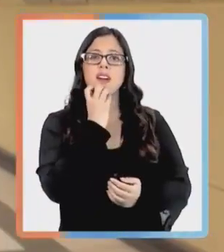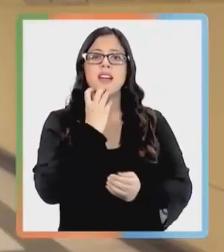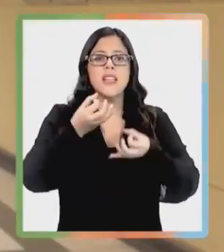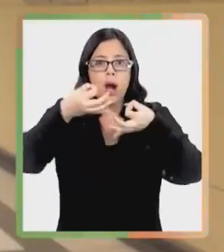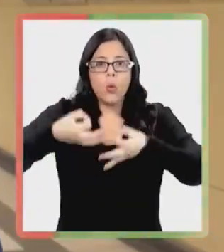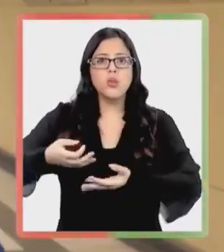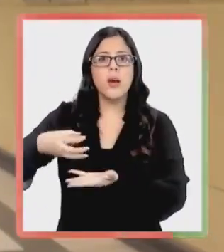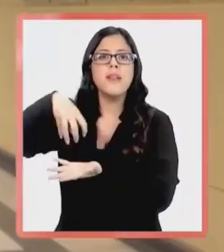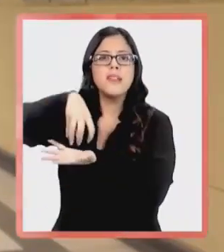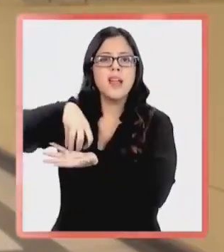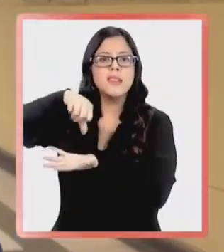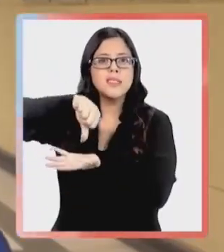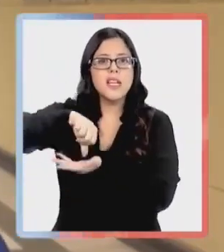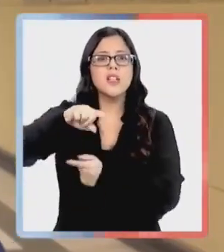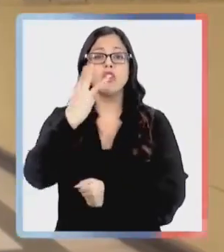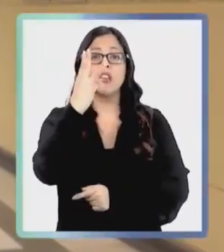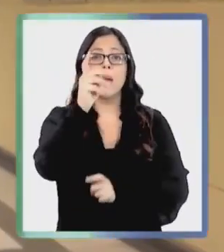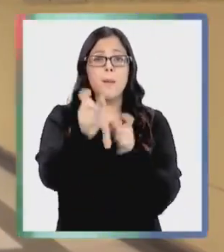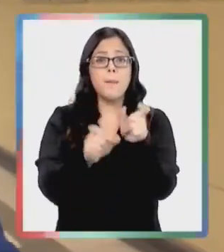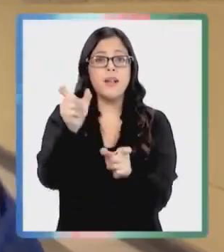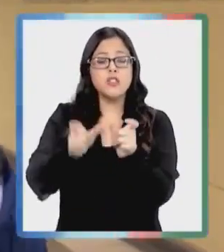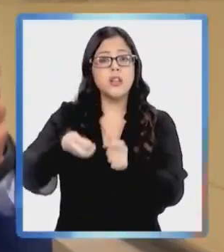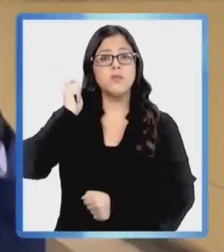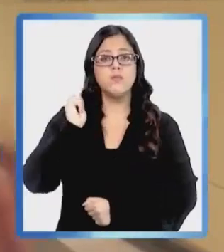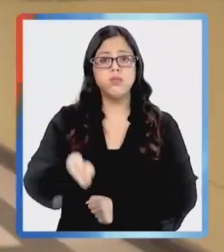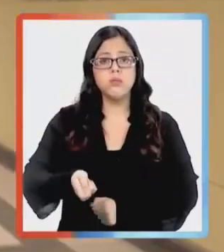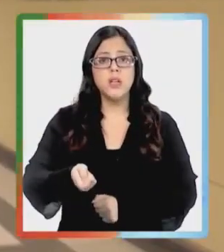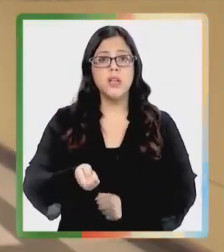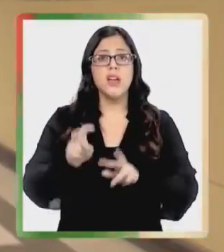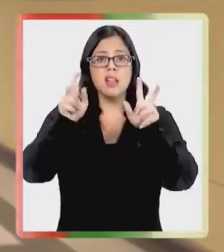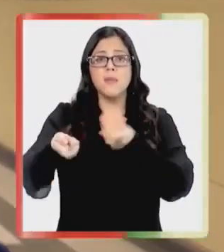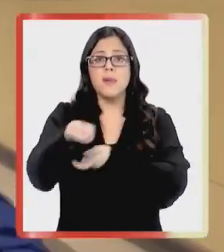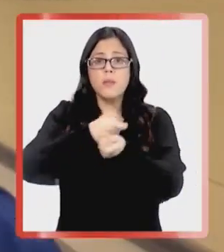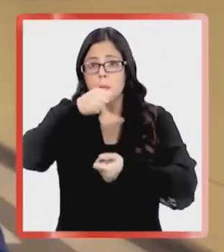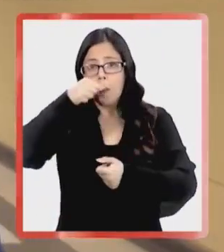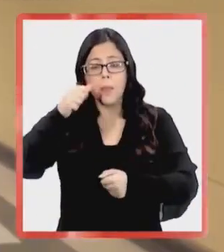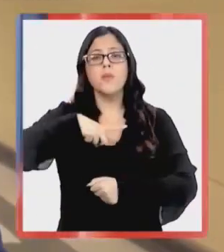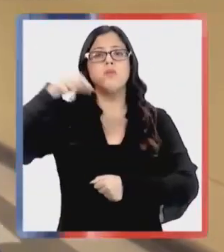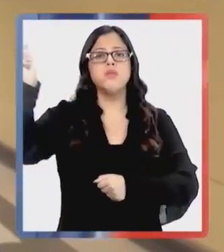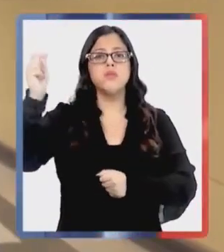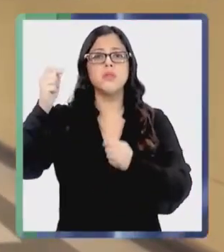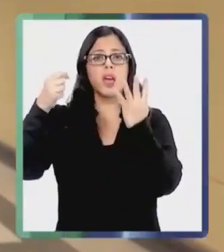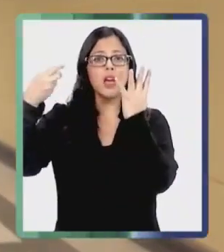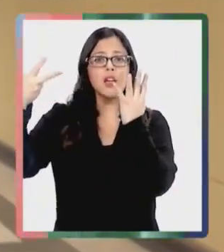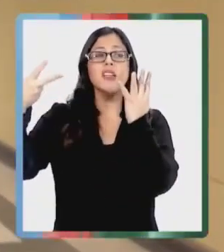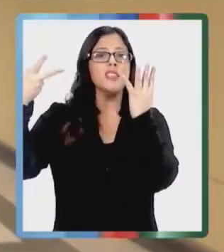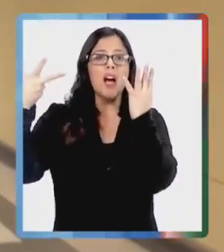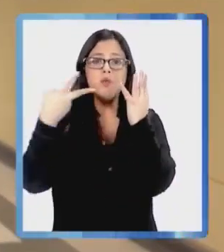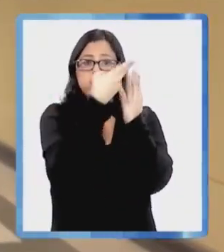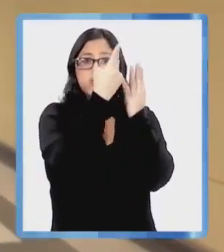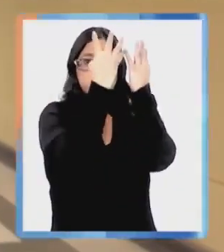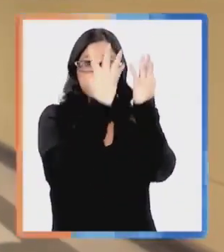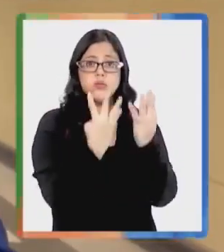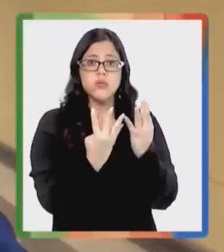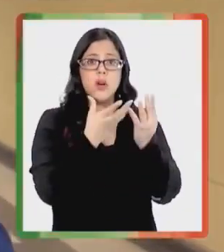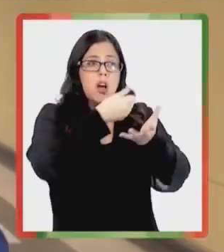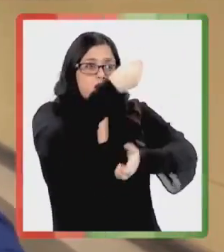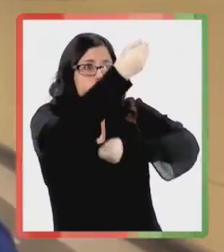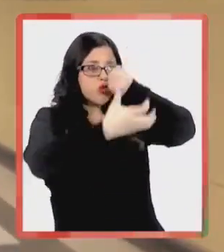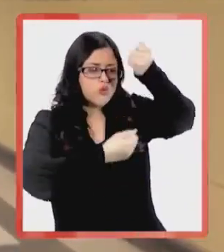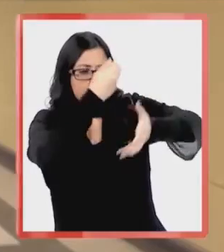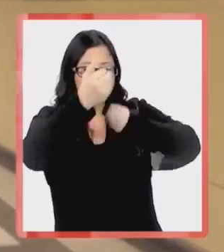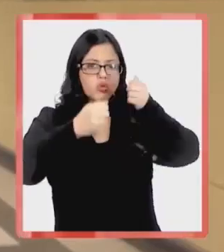narcotráfico Se escapan rompiendo barrotes bajando con telas esto realmente impresentable por lo tanto vamos a oficiar al